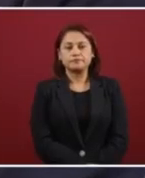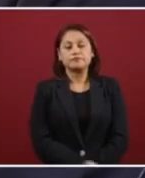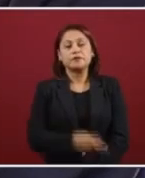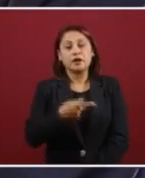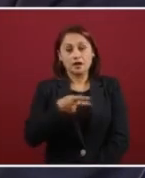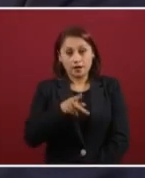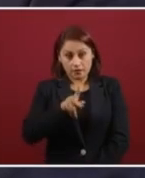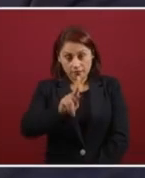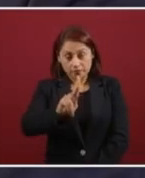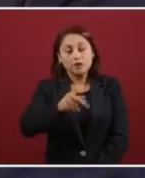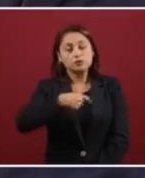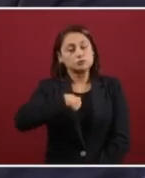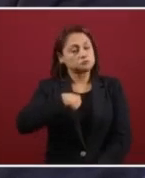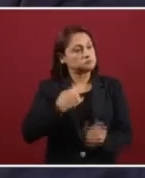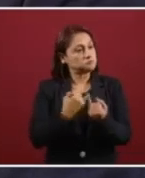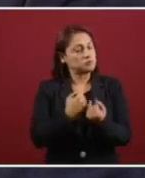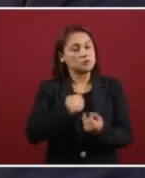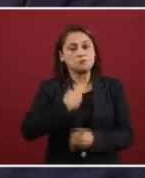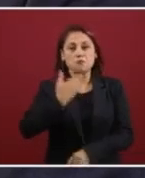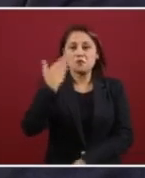aclaré que todas las denuncias